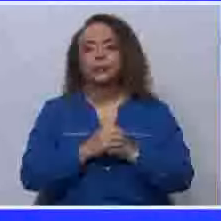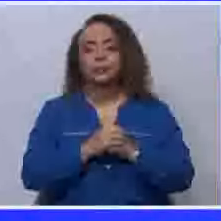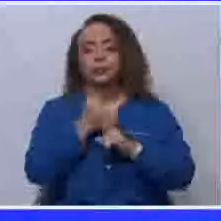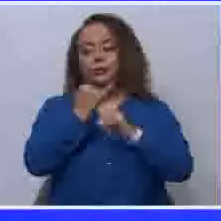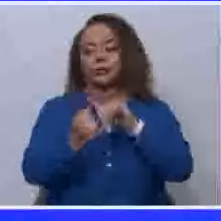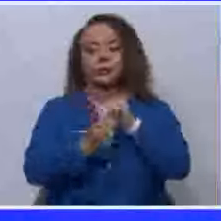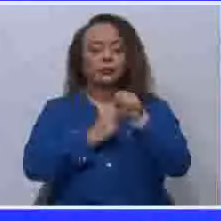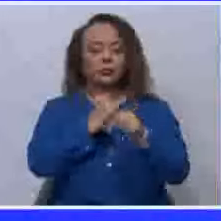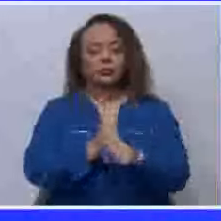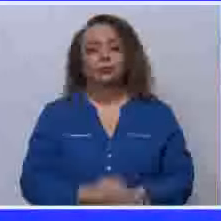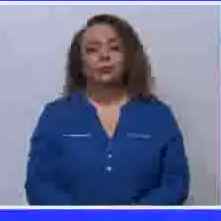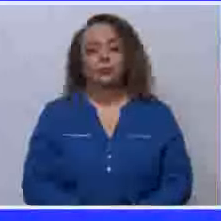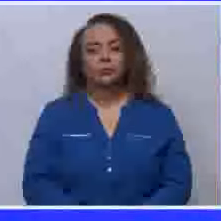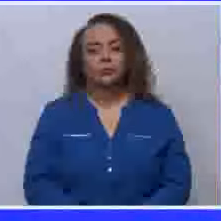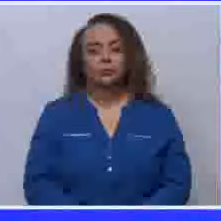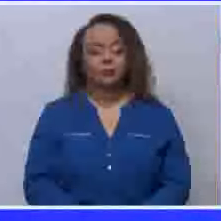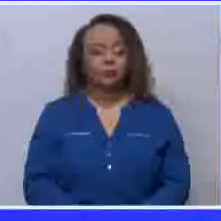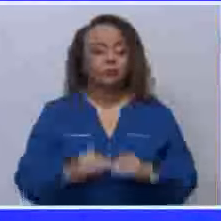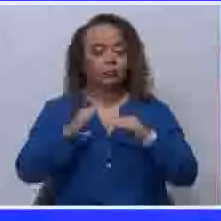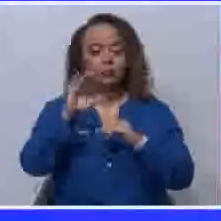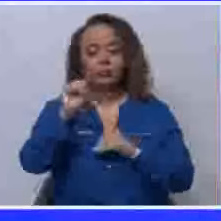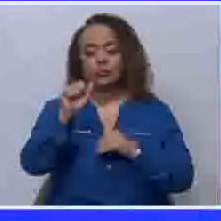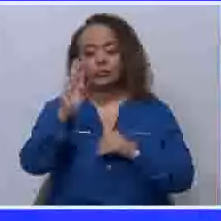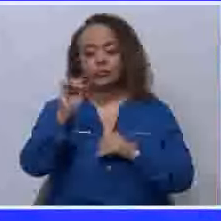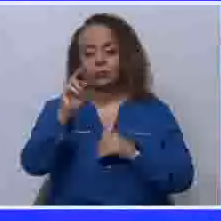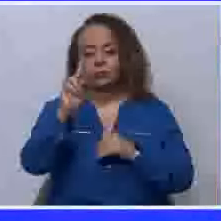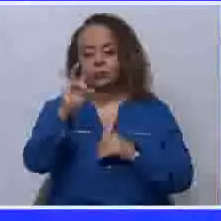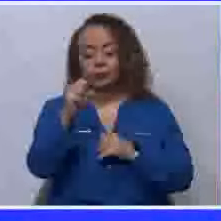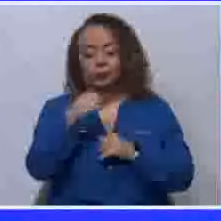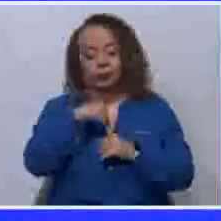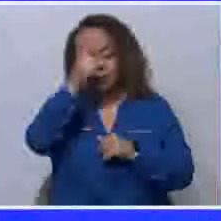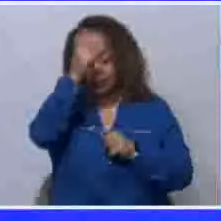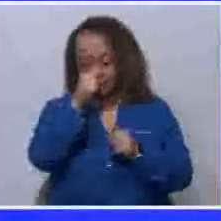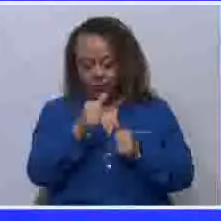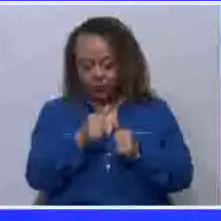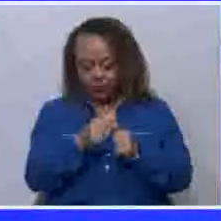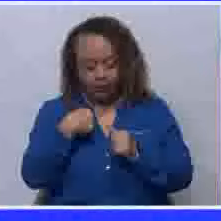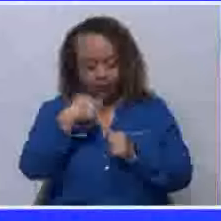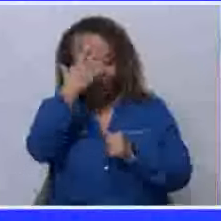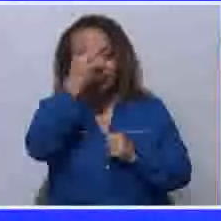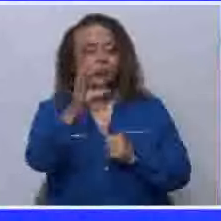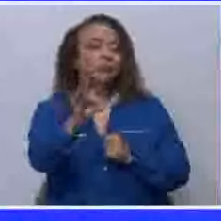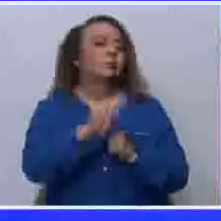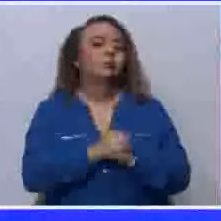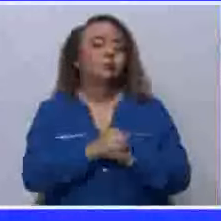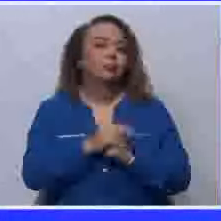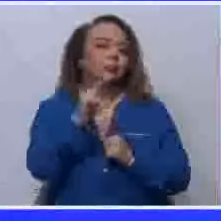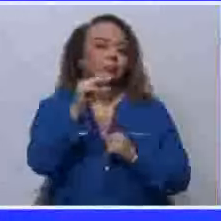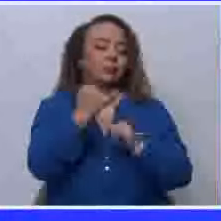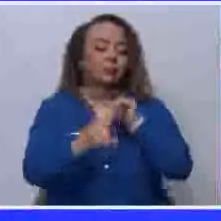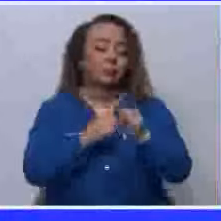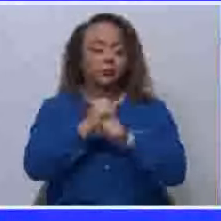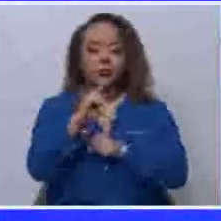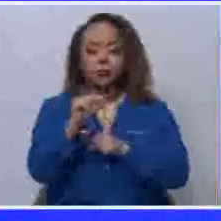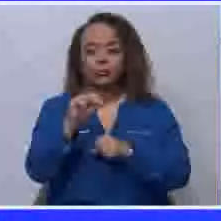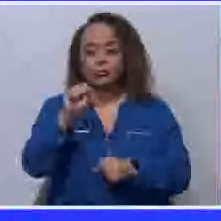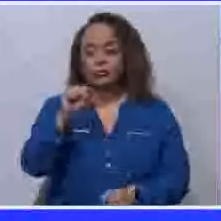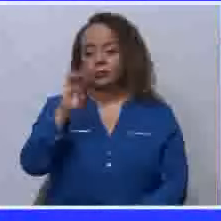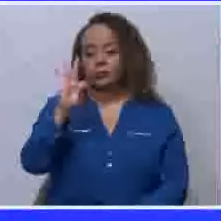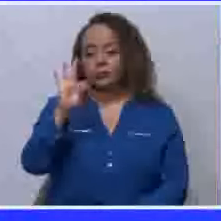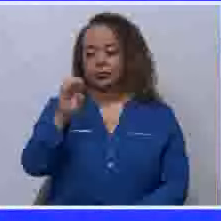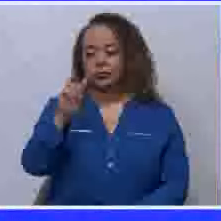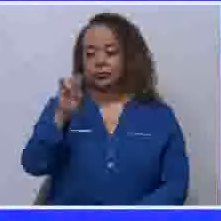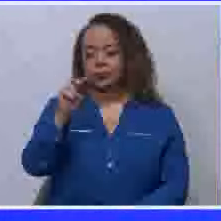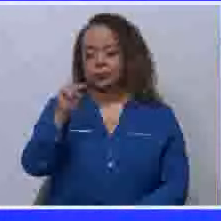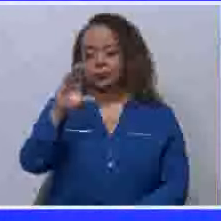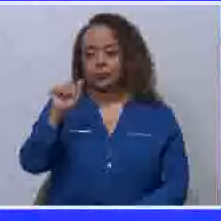los últimos años, más allá de Álvaro Saborío. O sea, si me puedo recordar, creo que no. En los últimos años, por lo menos, no. Steven Cárdenas es